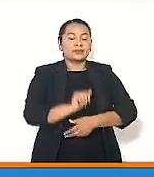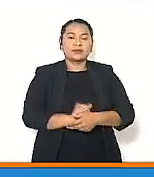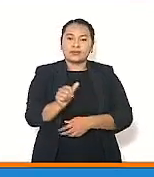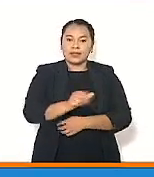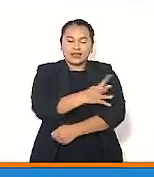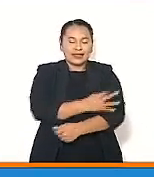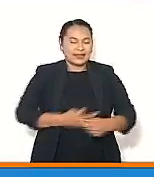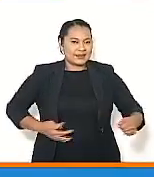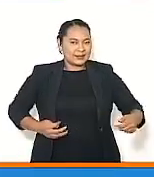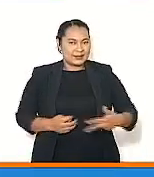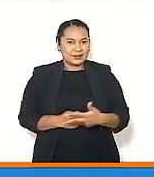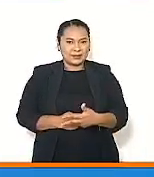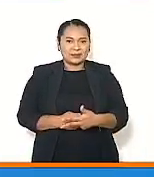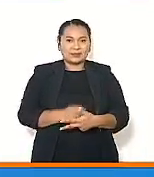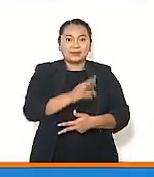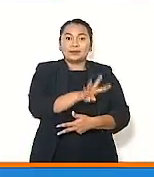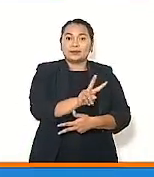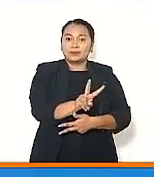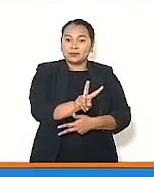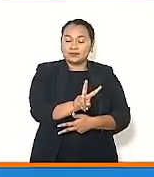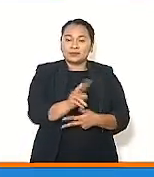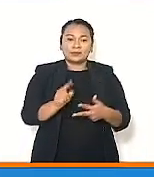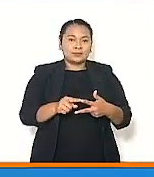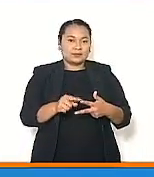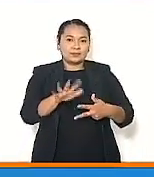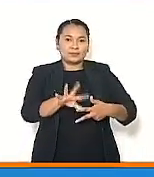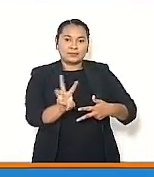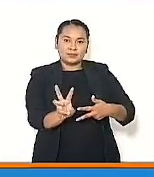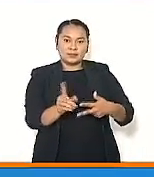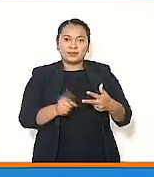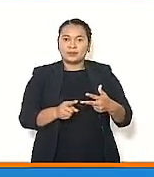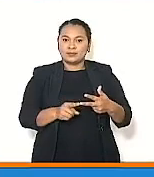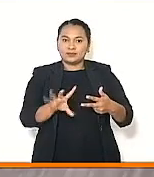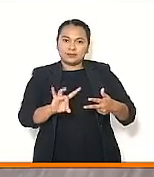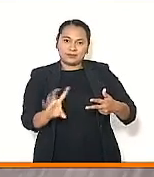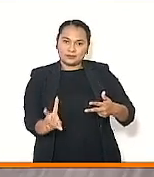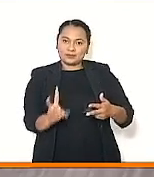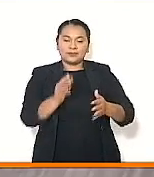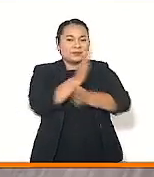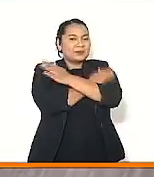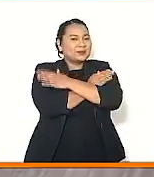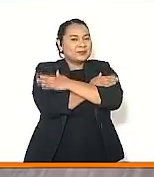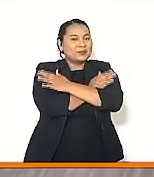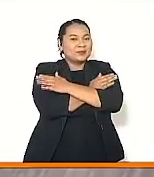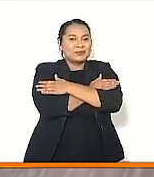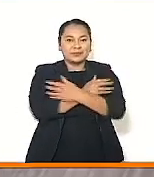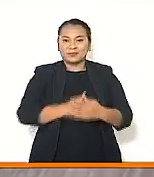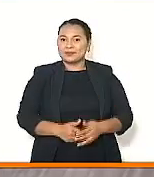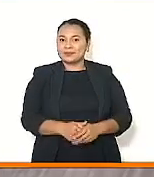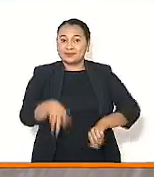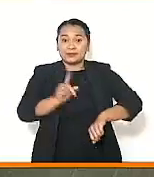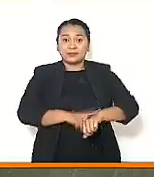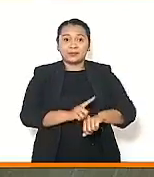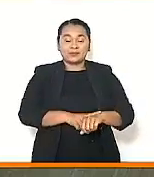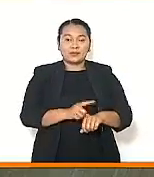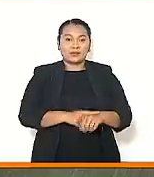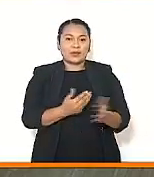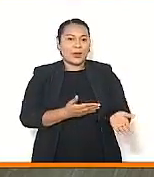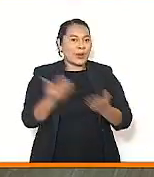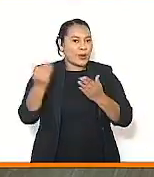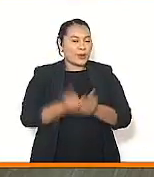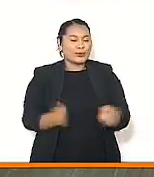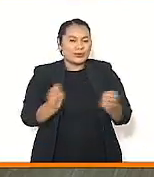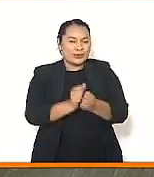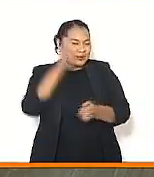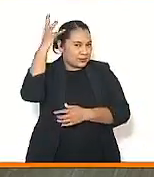3 en esta tarde. 42, 56, 87. Muchas felicidades. Es momento de ir con Charlene para